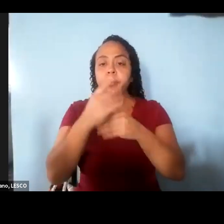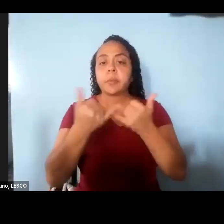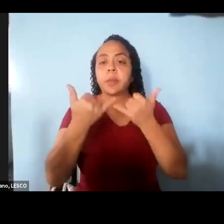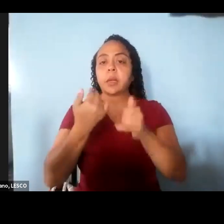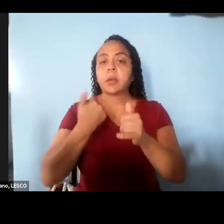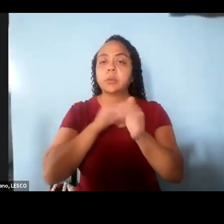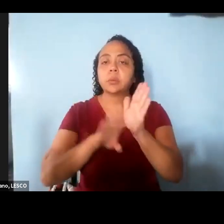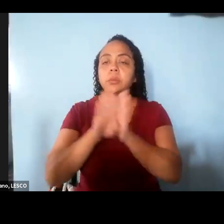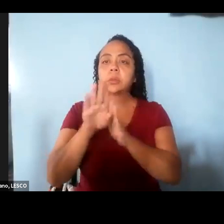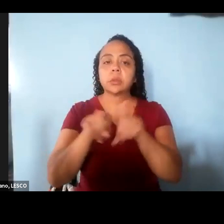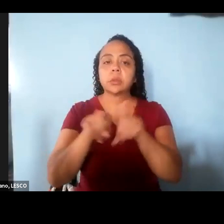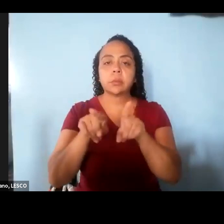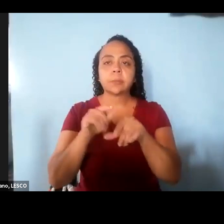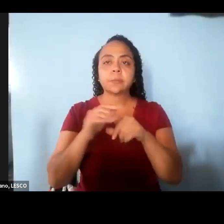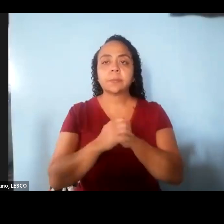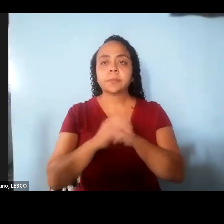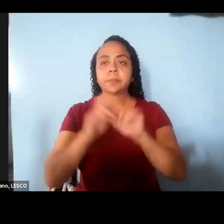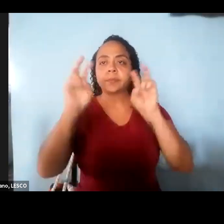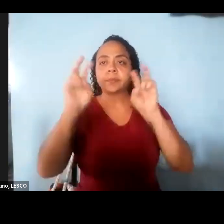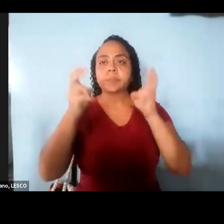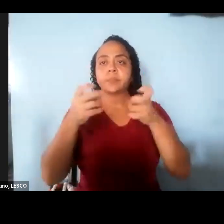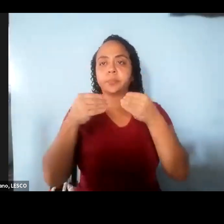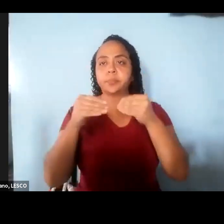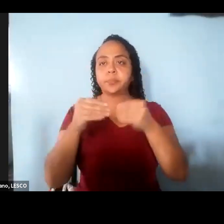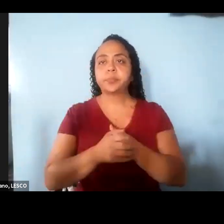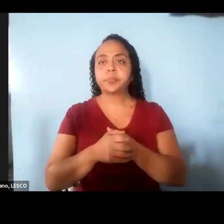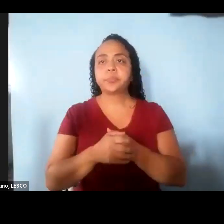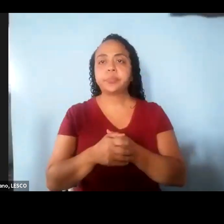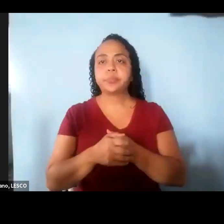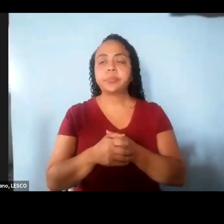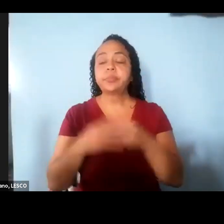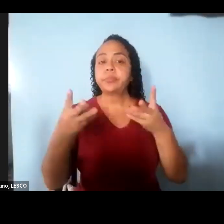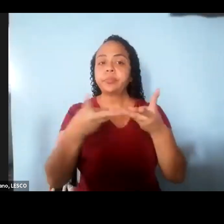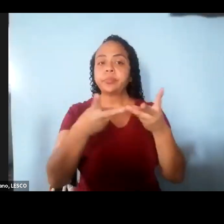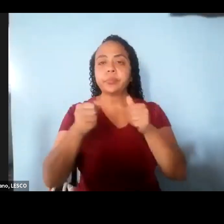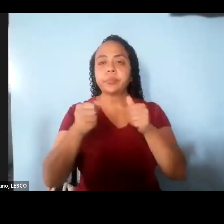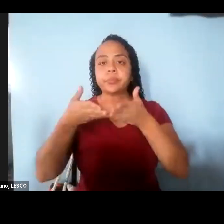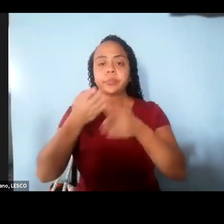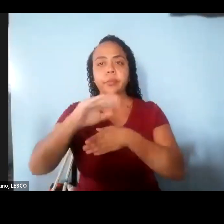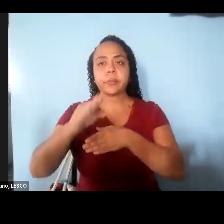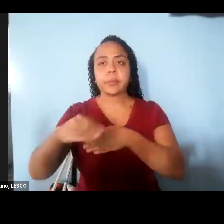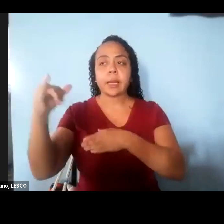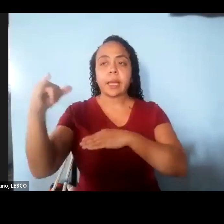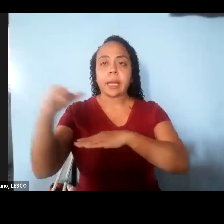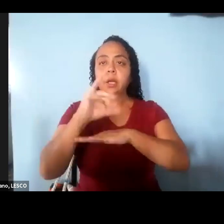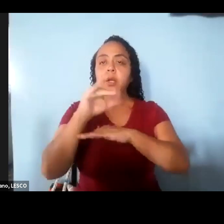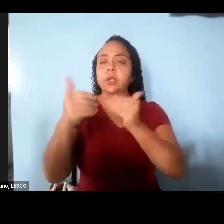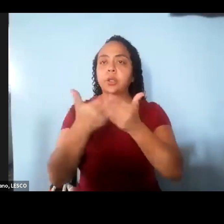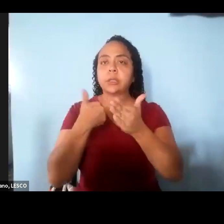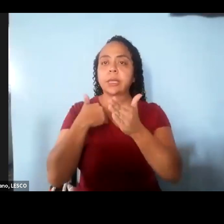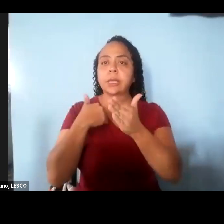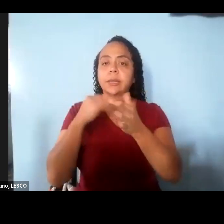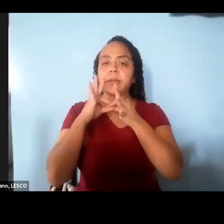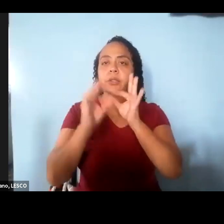también con las 7 en el tema de comercio de terrestre marítimo aéreo y todo lo que tiene que ver con el desarrollo integral